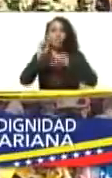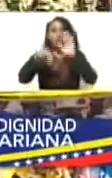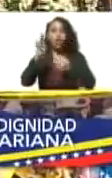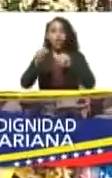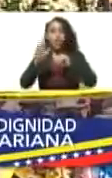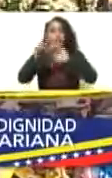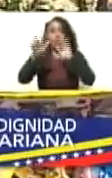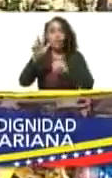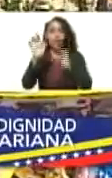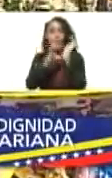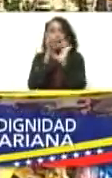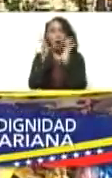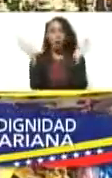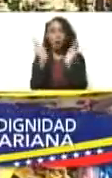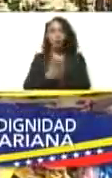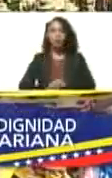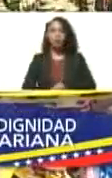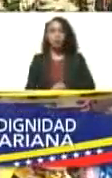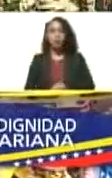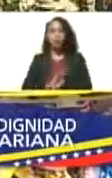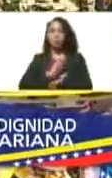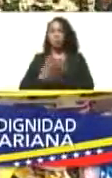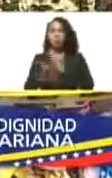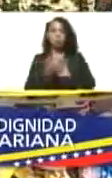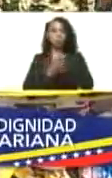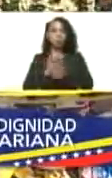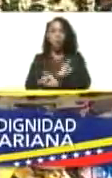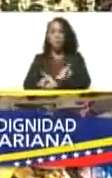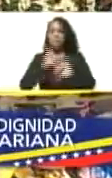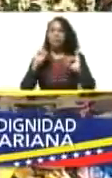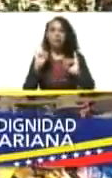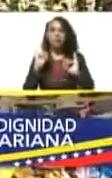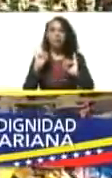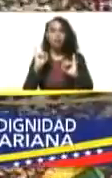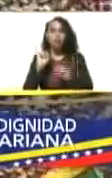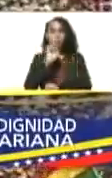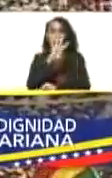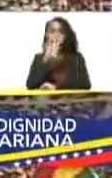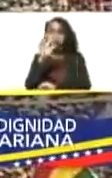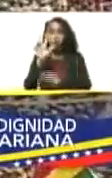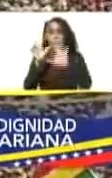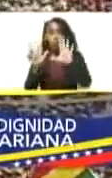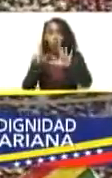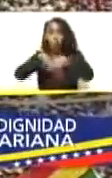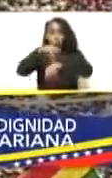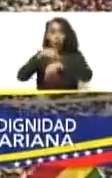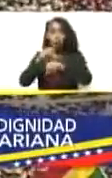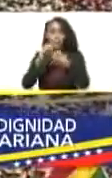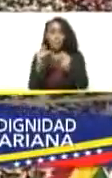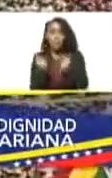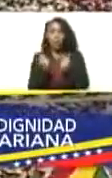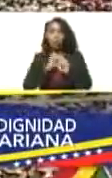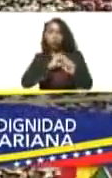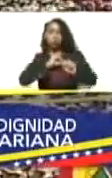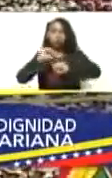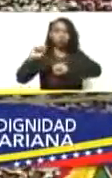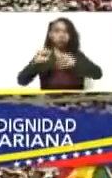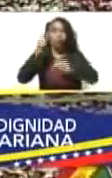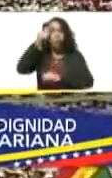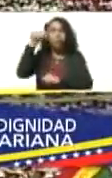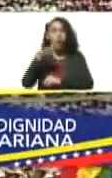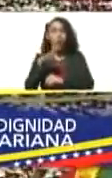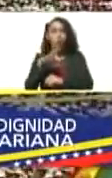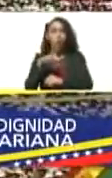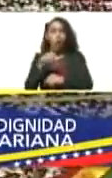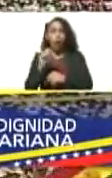13 de abril se acababa todo y en menos de 48 horas reaccionó un pueblo. En menos